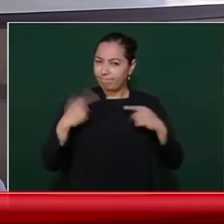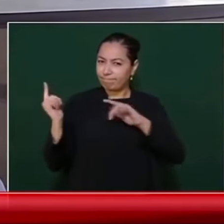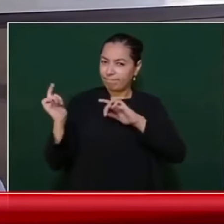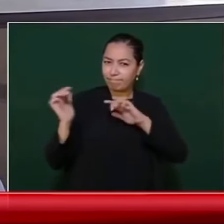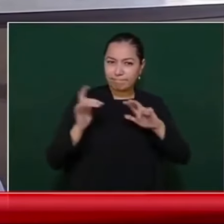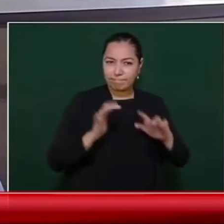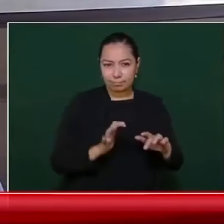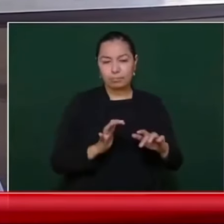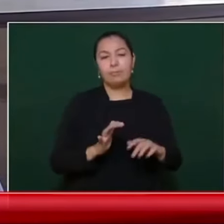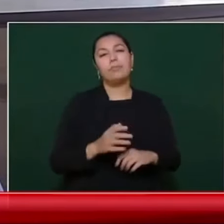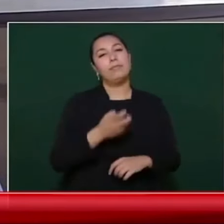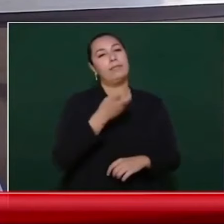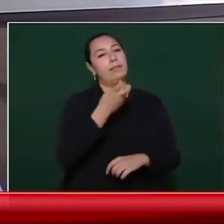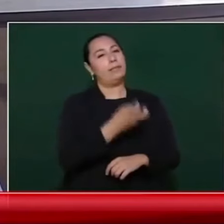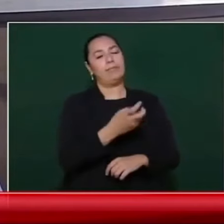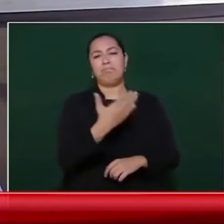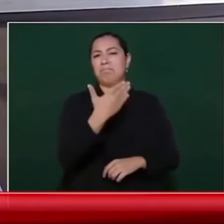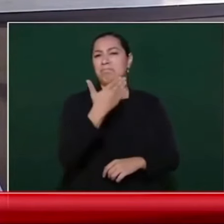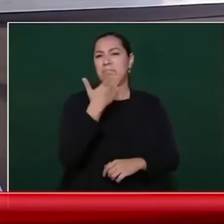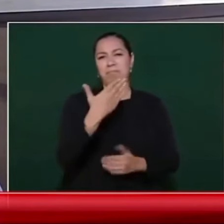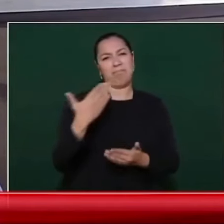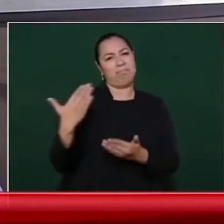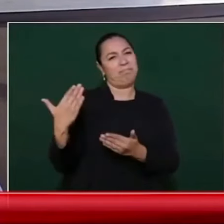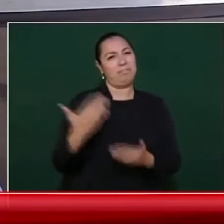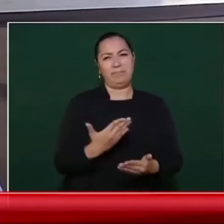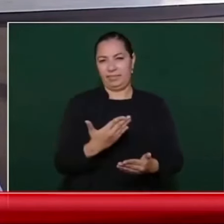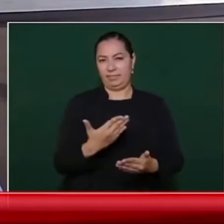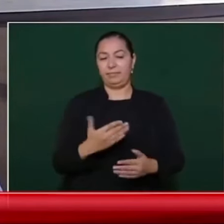nosotros son bienvenidos